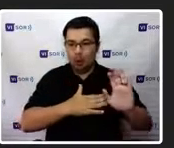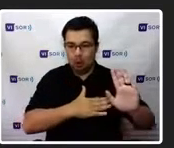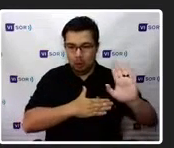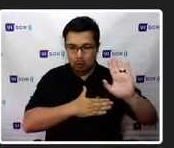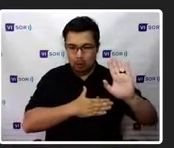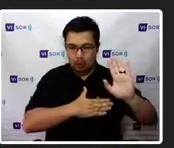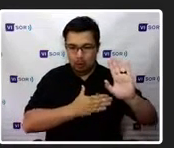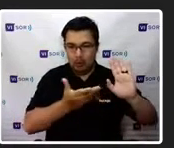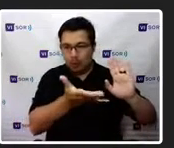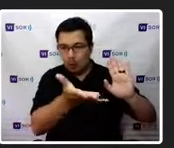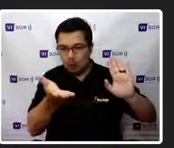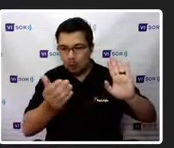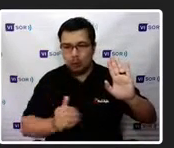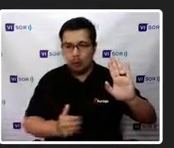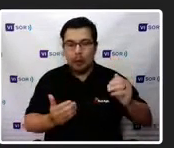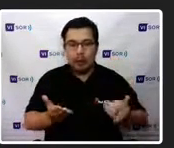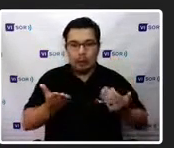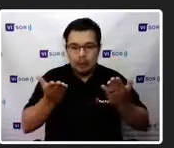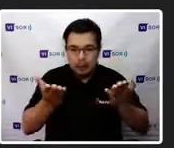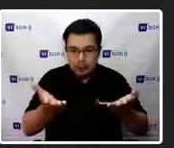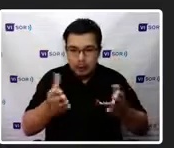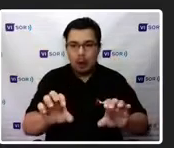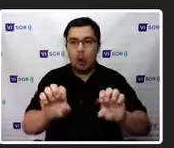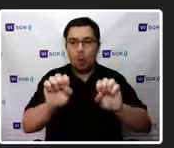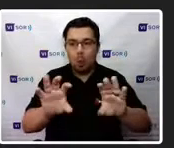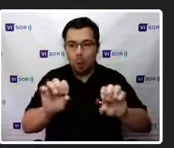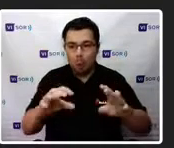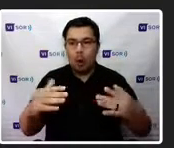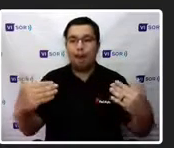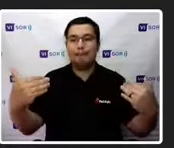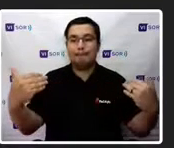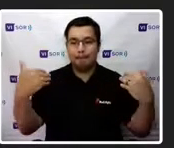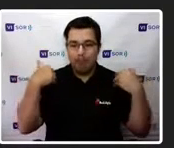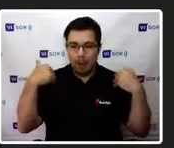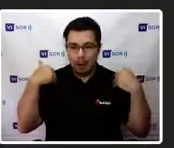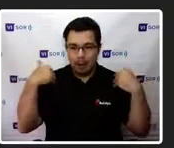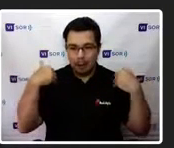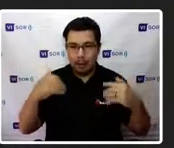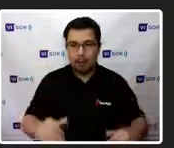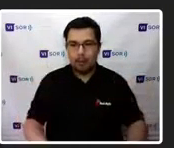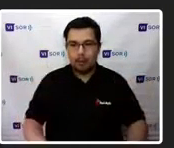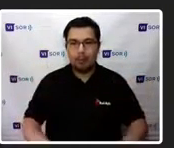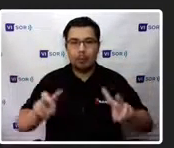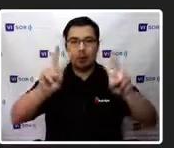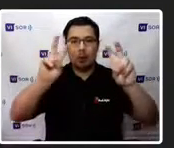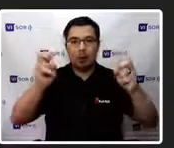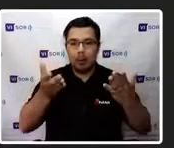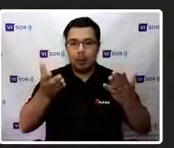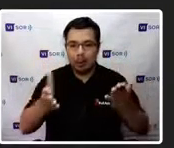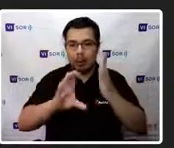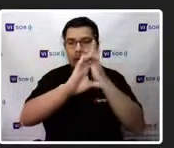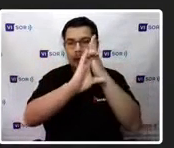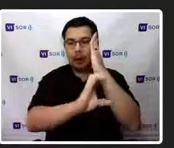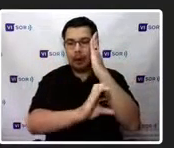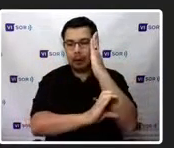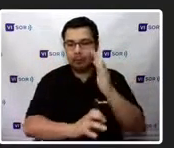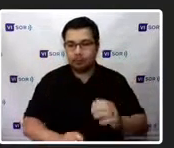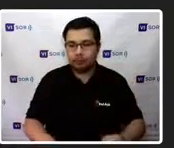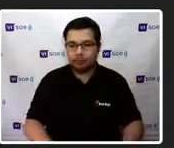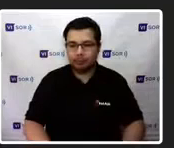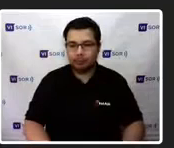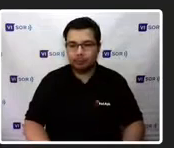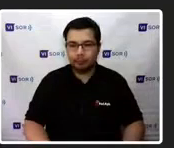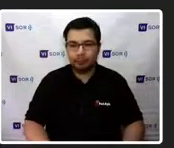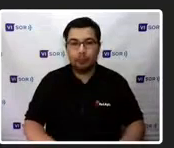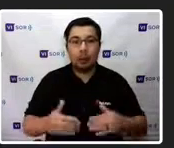es entregarles una formación práctica, ¿no es cierto?, respecto a esta carrera en particular. Así es que, como les